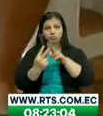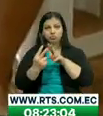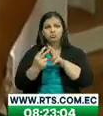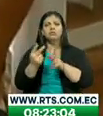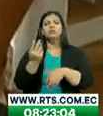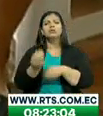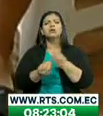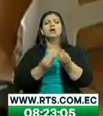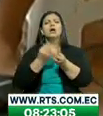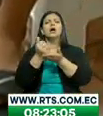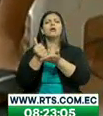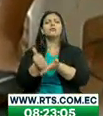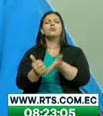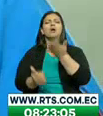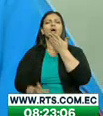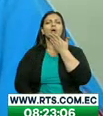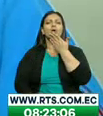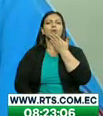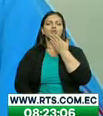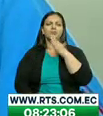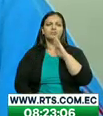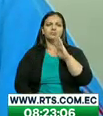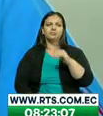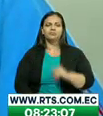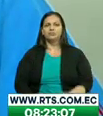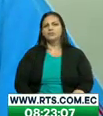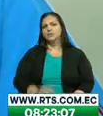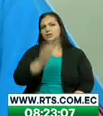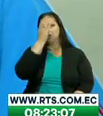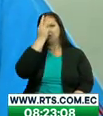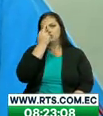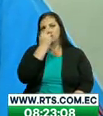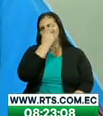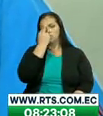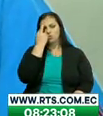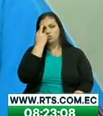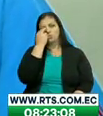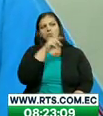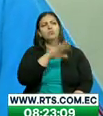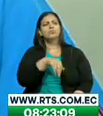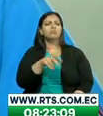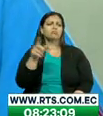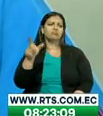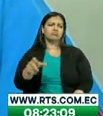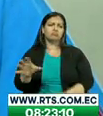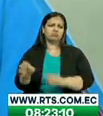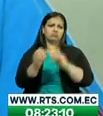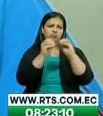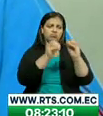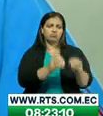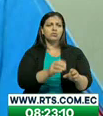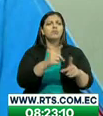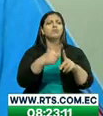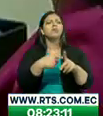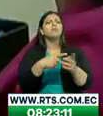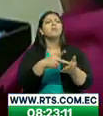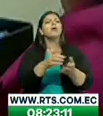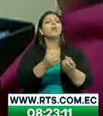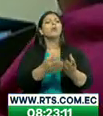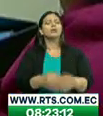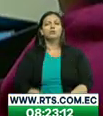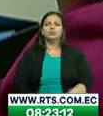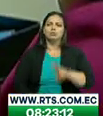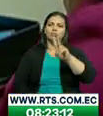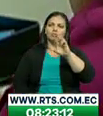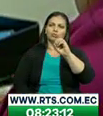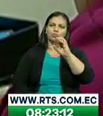en el costo de un centro de recuperación que te digan por lo general 200 dólares desde ahí